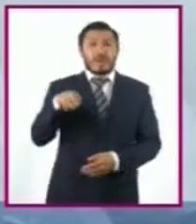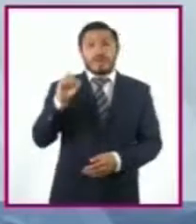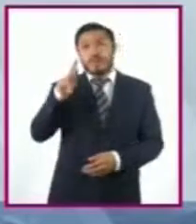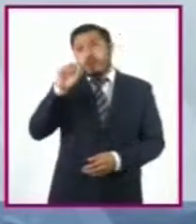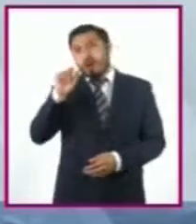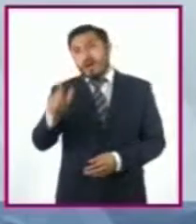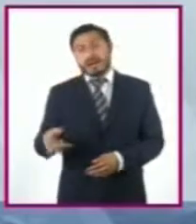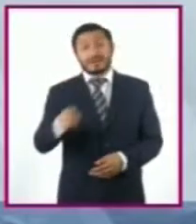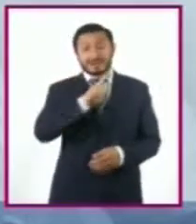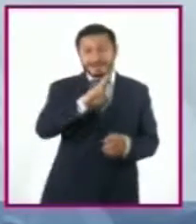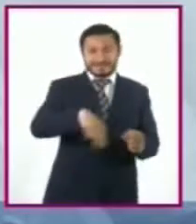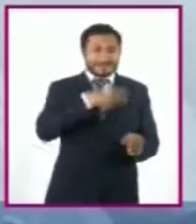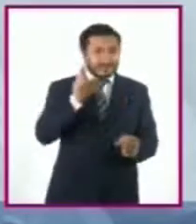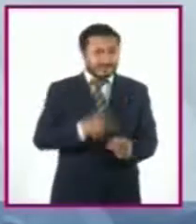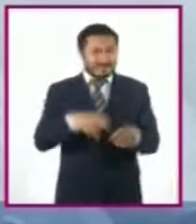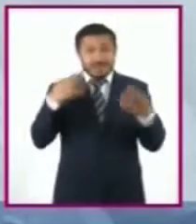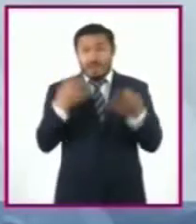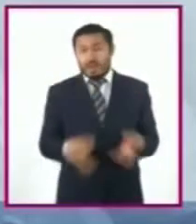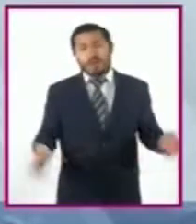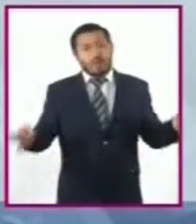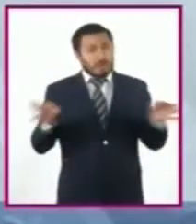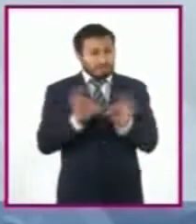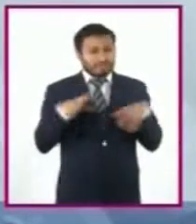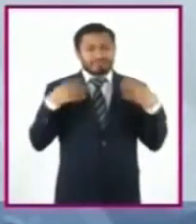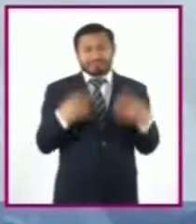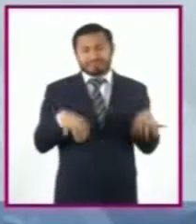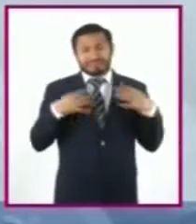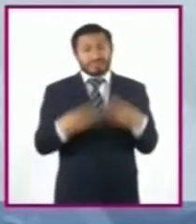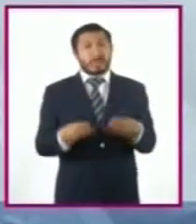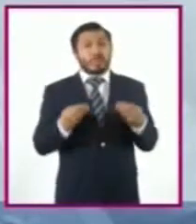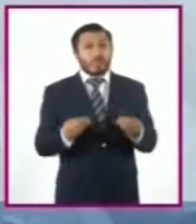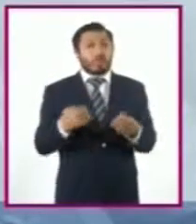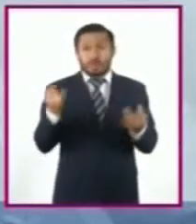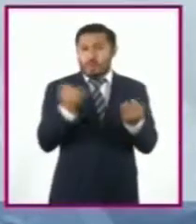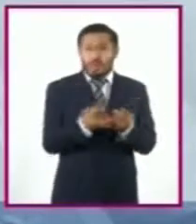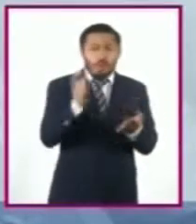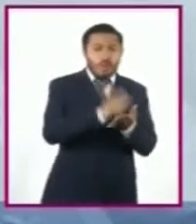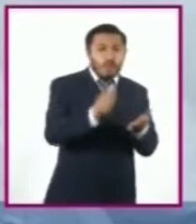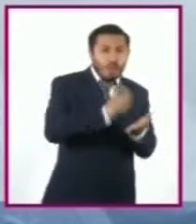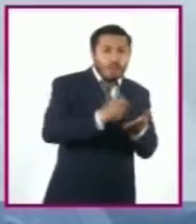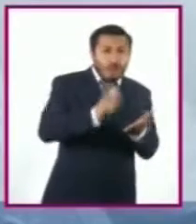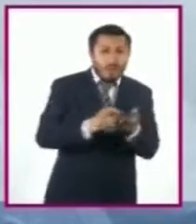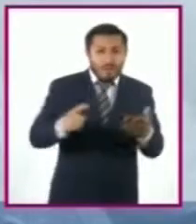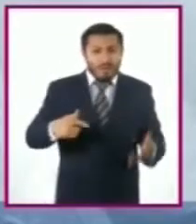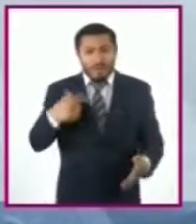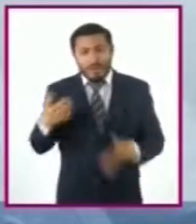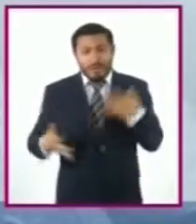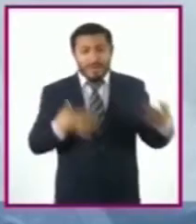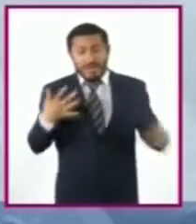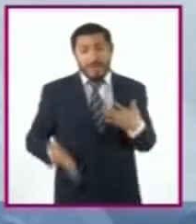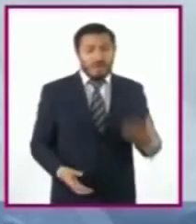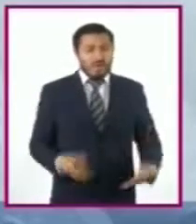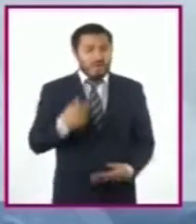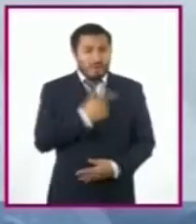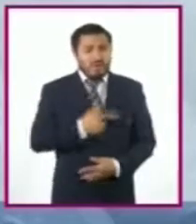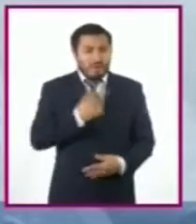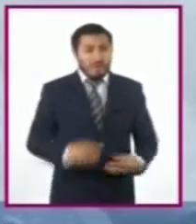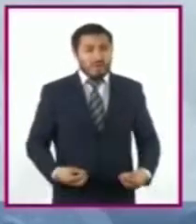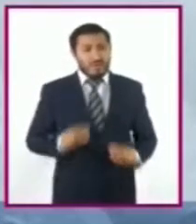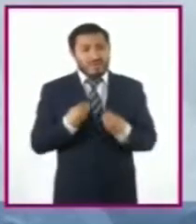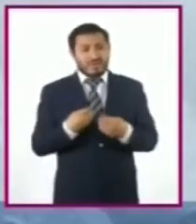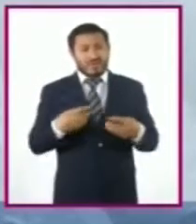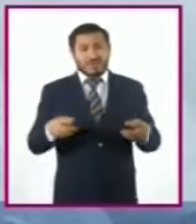La naturaleza cobra un valor fundamental, también se escribe sobre el goce por la vida y se recuperan ciertos temas